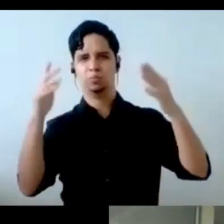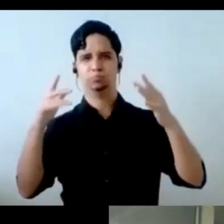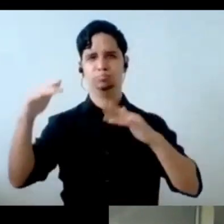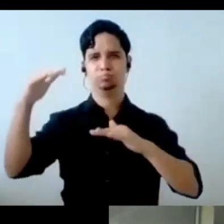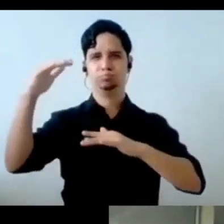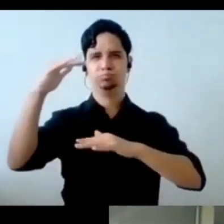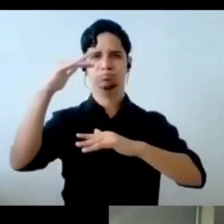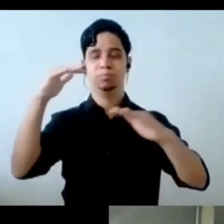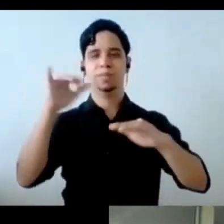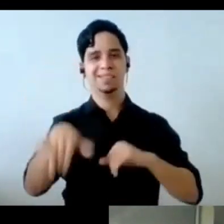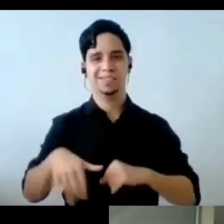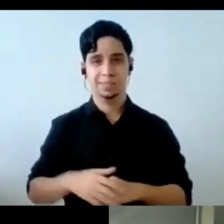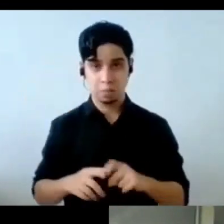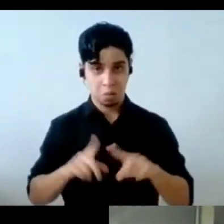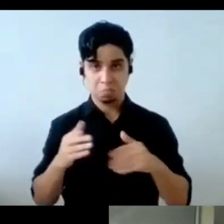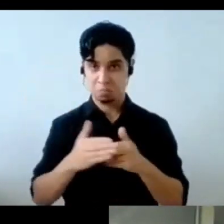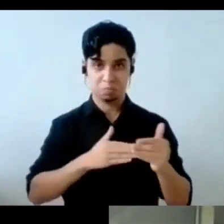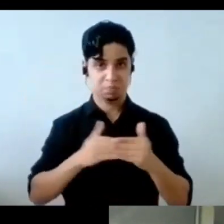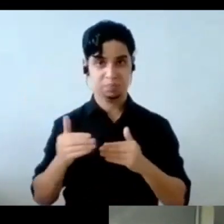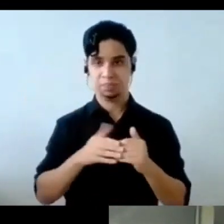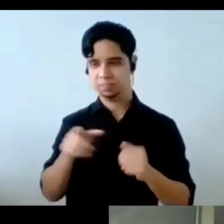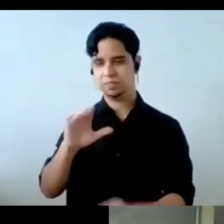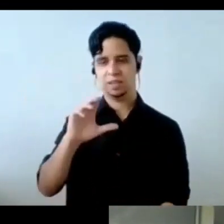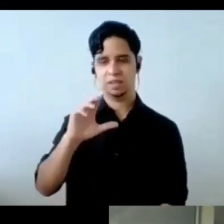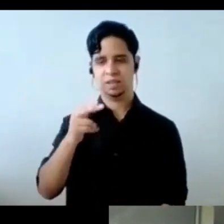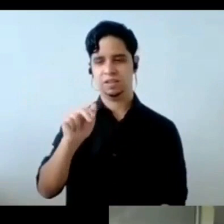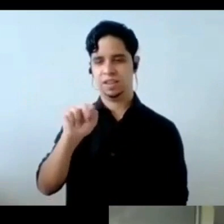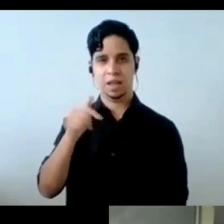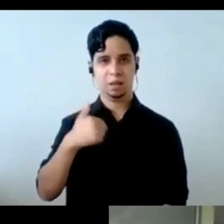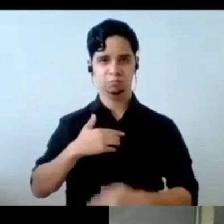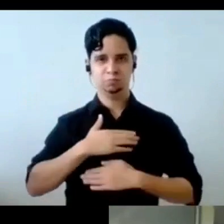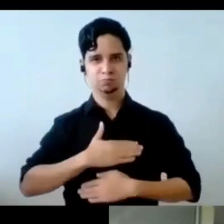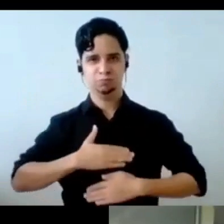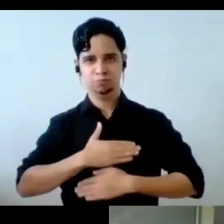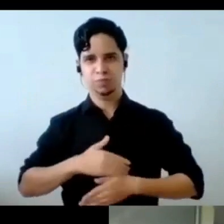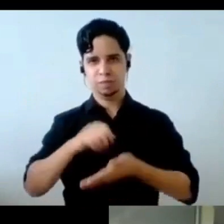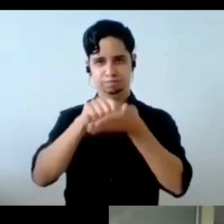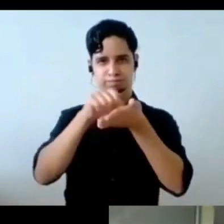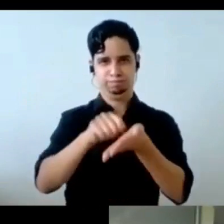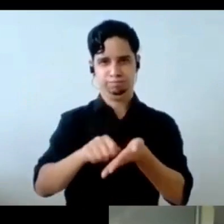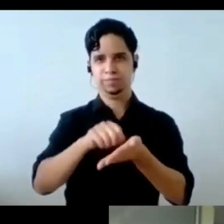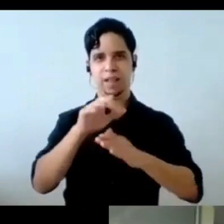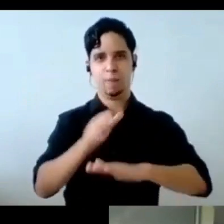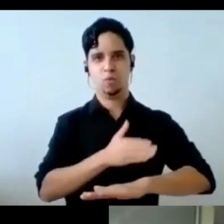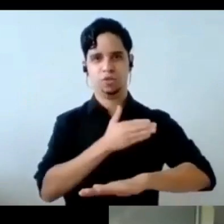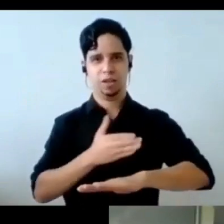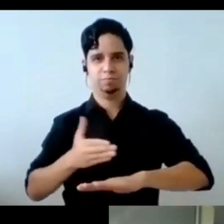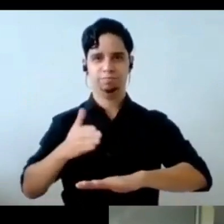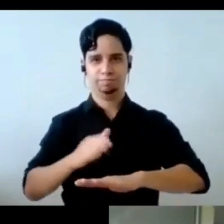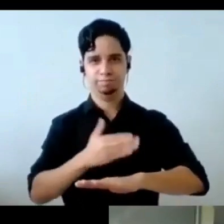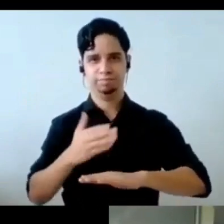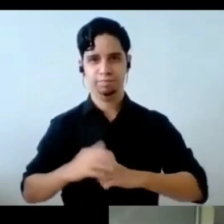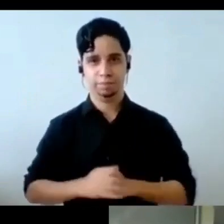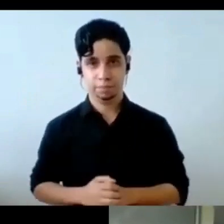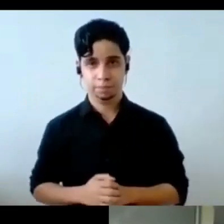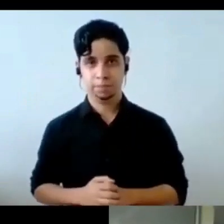Yo, pues, pero nada, Chenan, tú sabes, se disfrutó el momento ahí de hacer ese